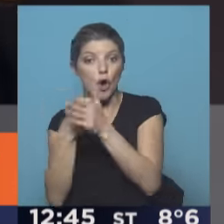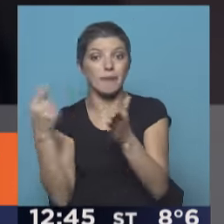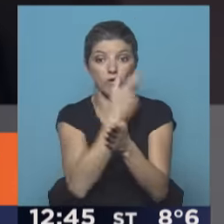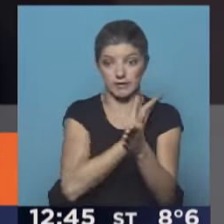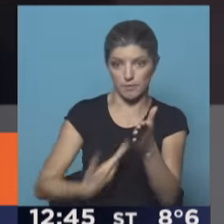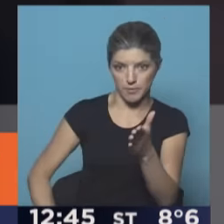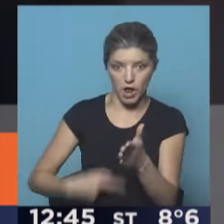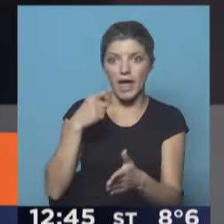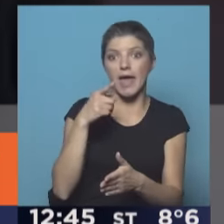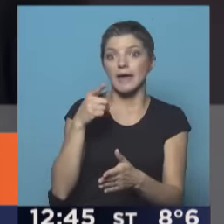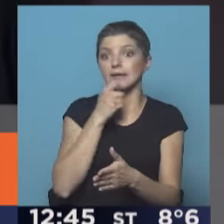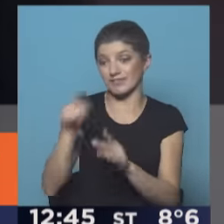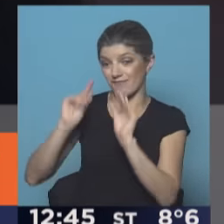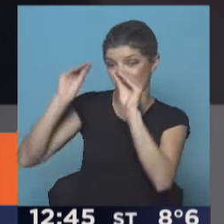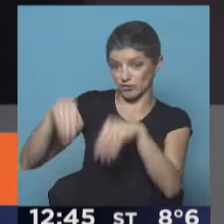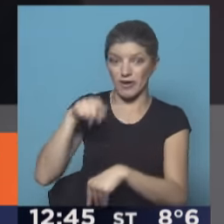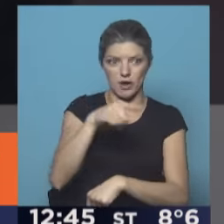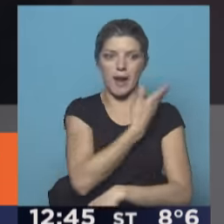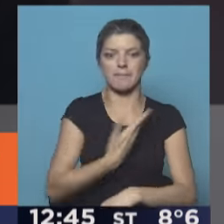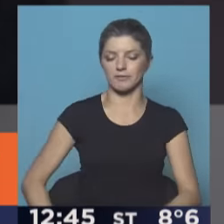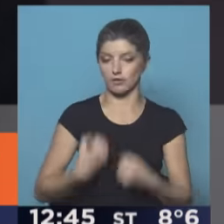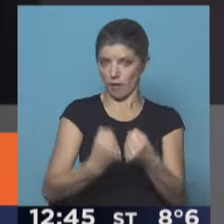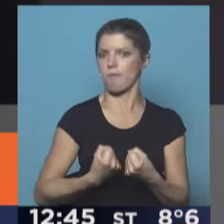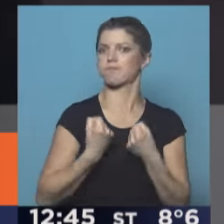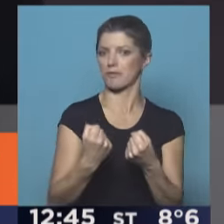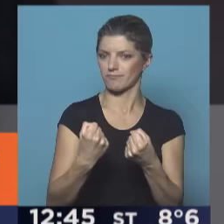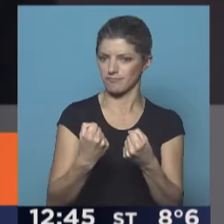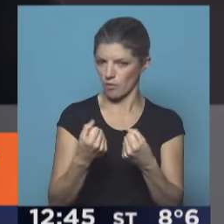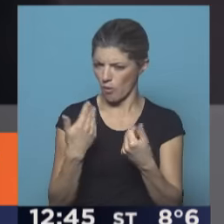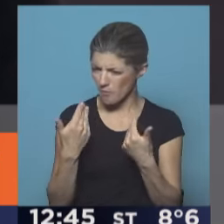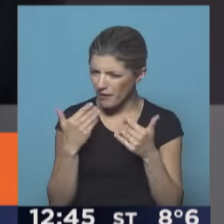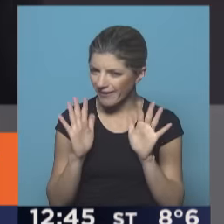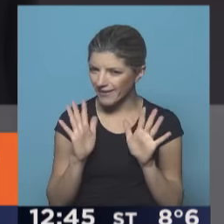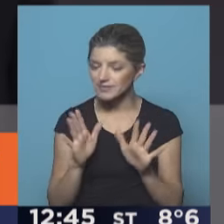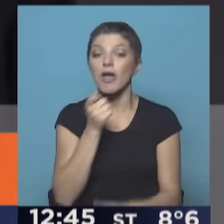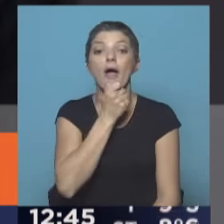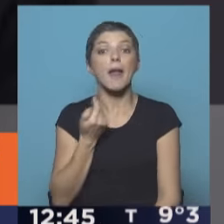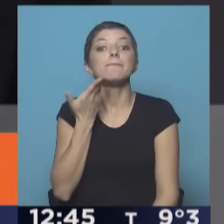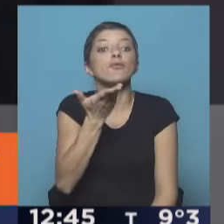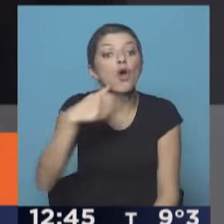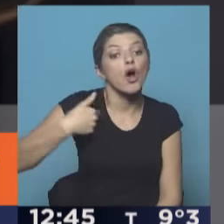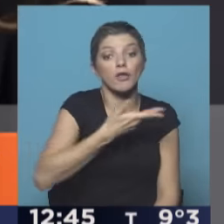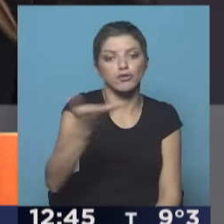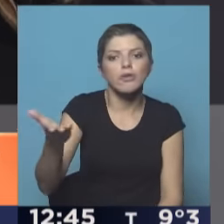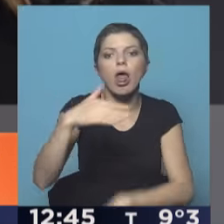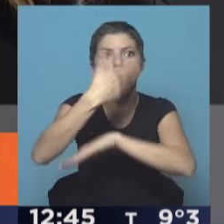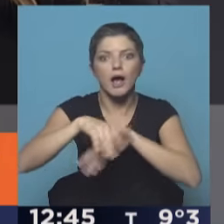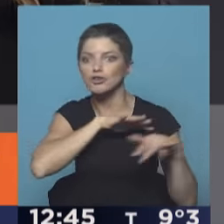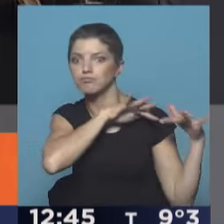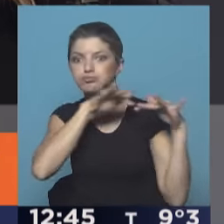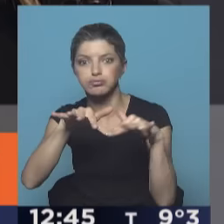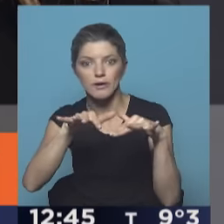concentrar más poder es posible que después del resultado pedirle a la gente que salga a la calle digamos consiga